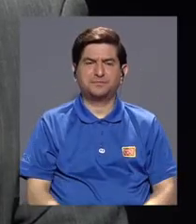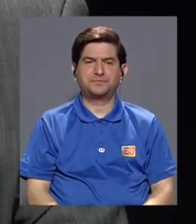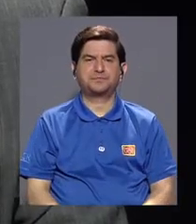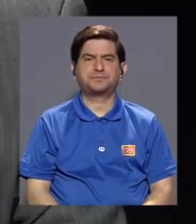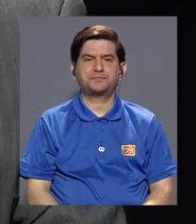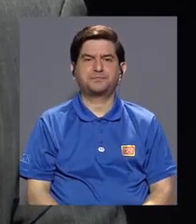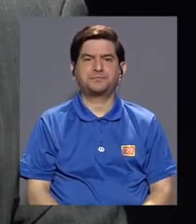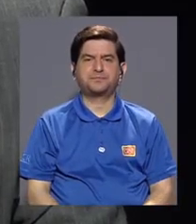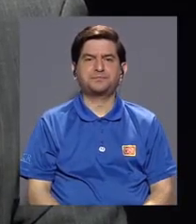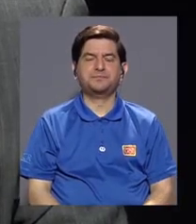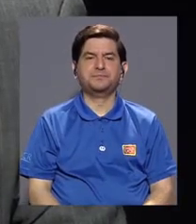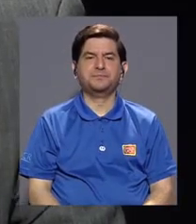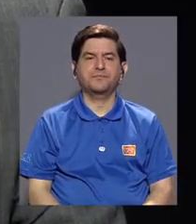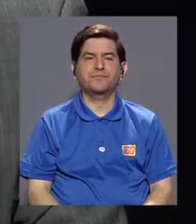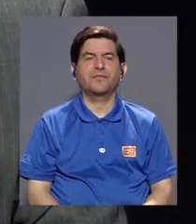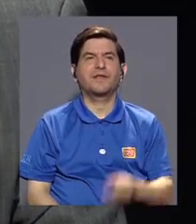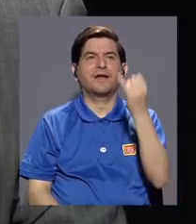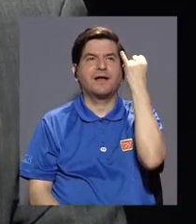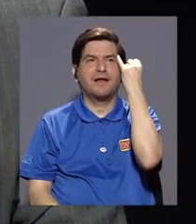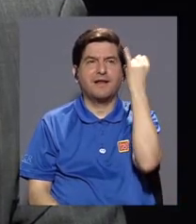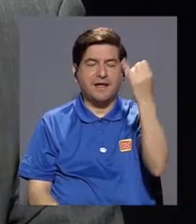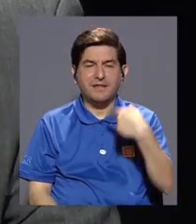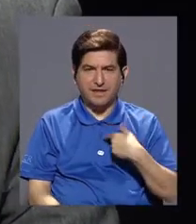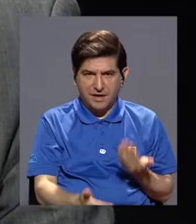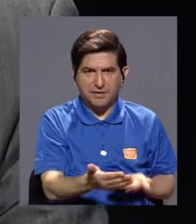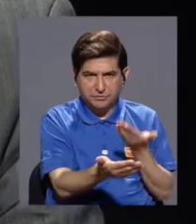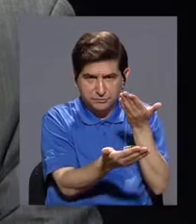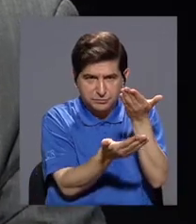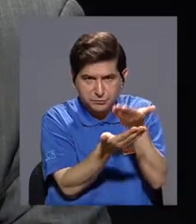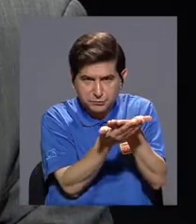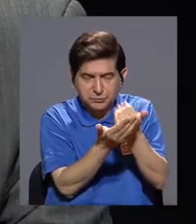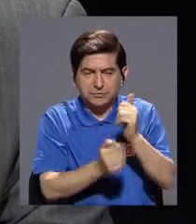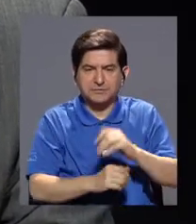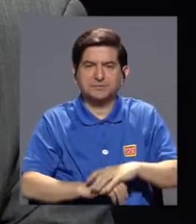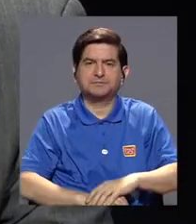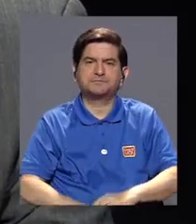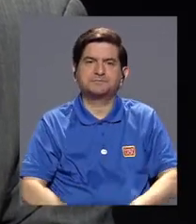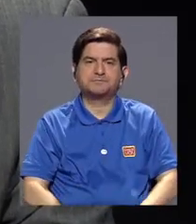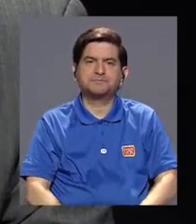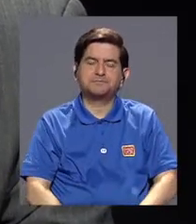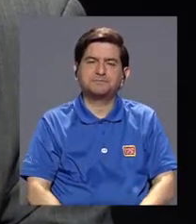mira, el planteamiento que he hecho es que